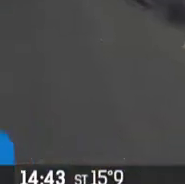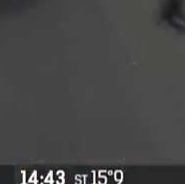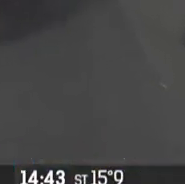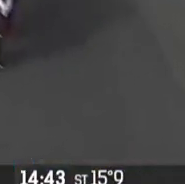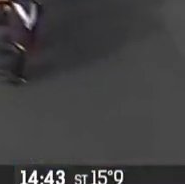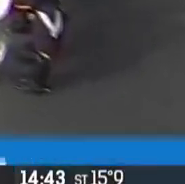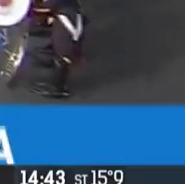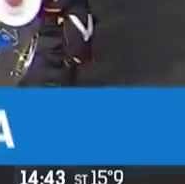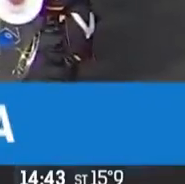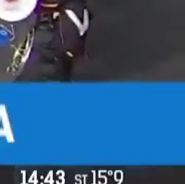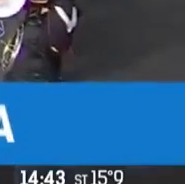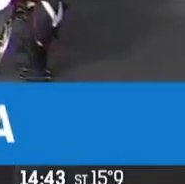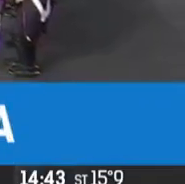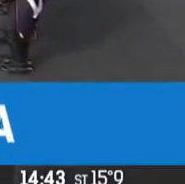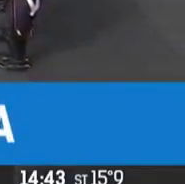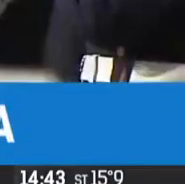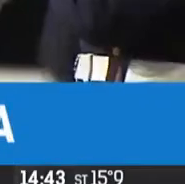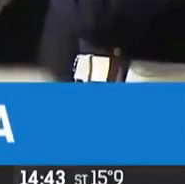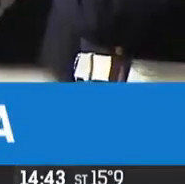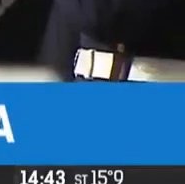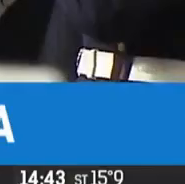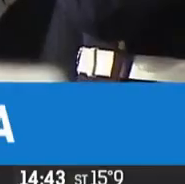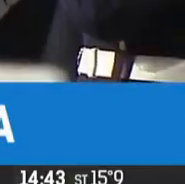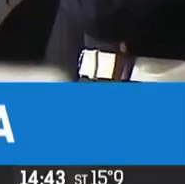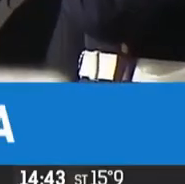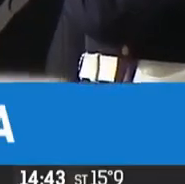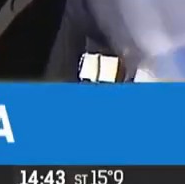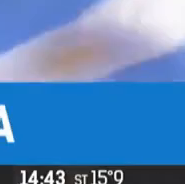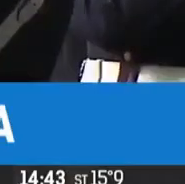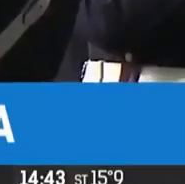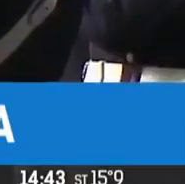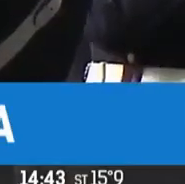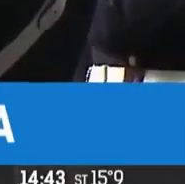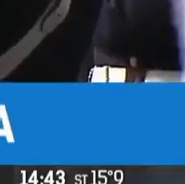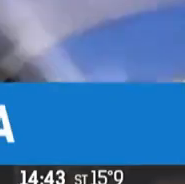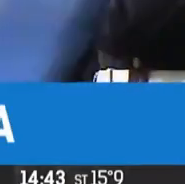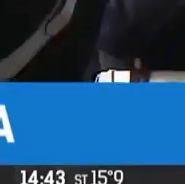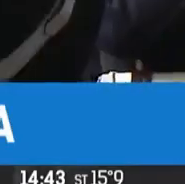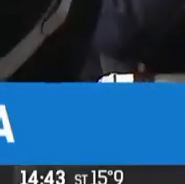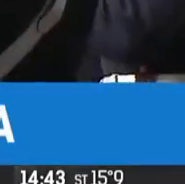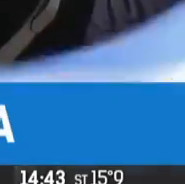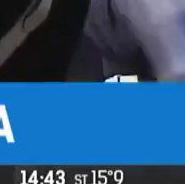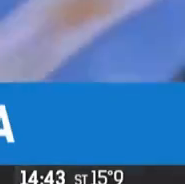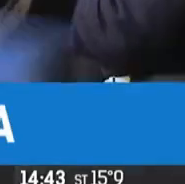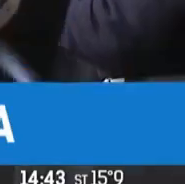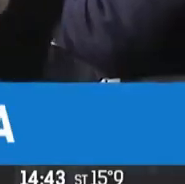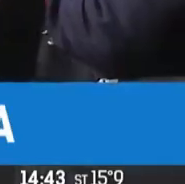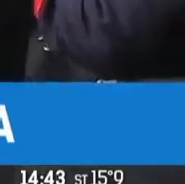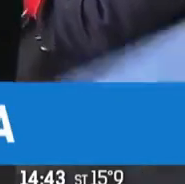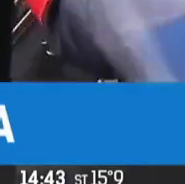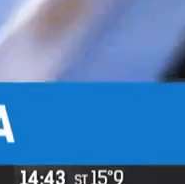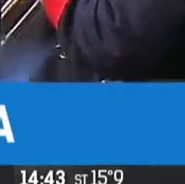la marcha militares y eso se entrega a la agrupación sinfónica del colegio militar de la visión